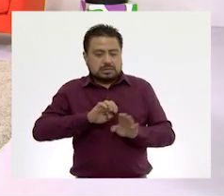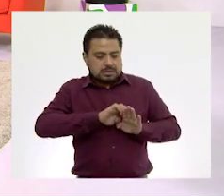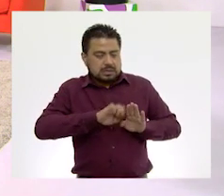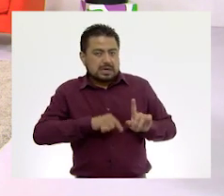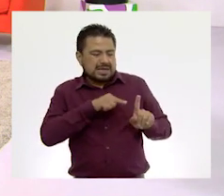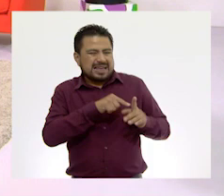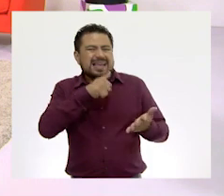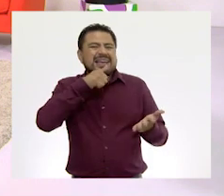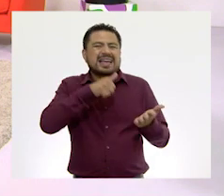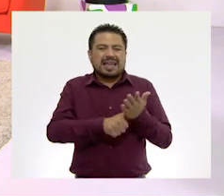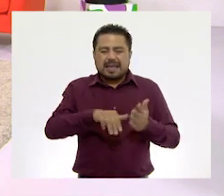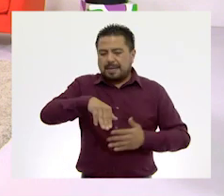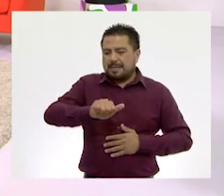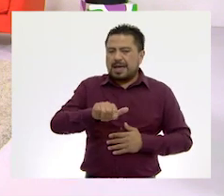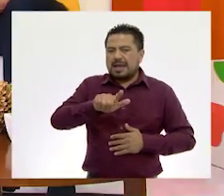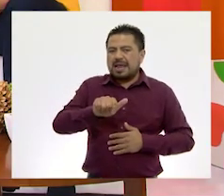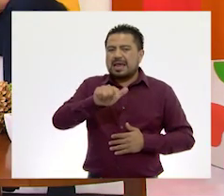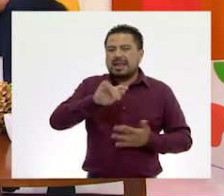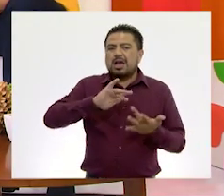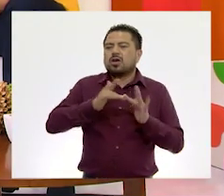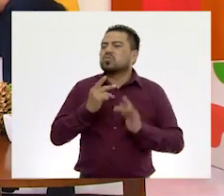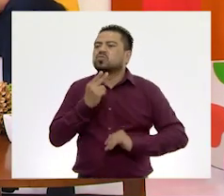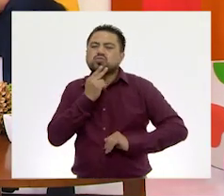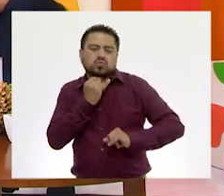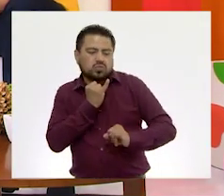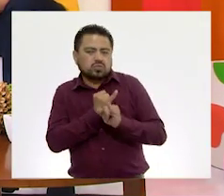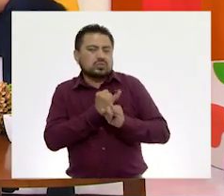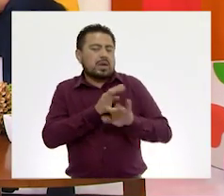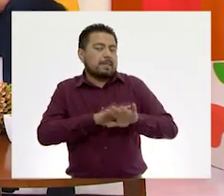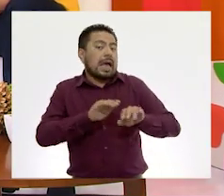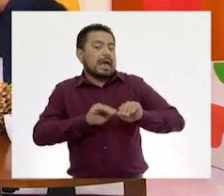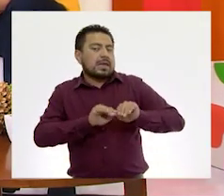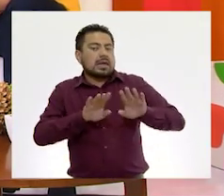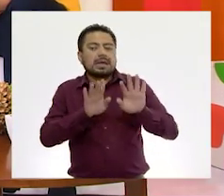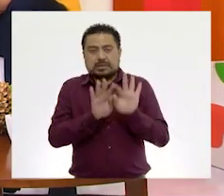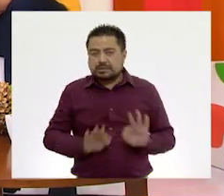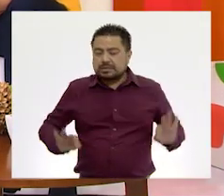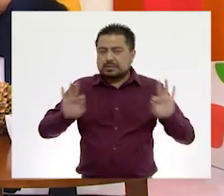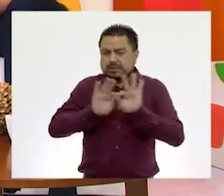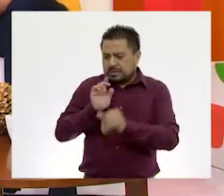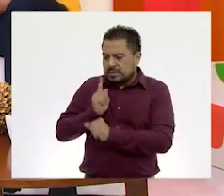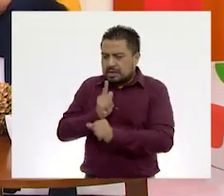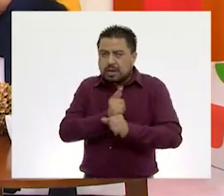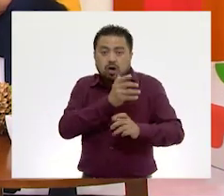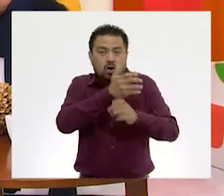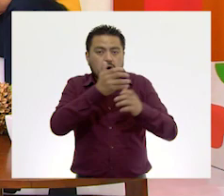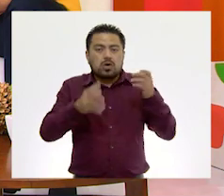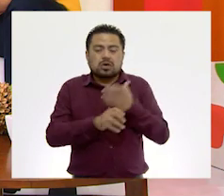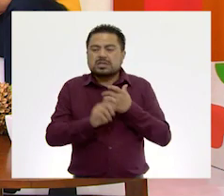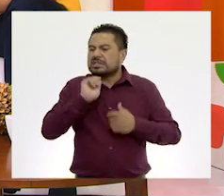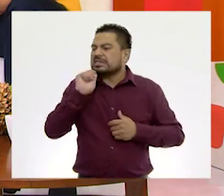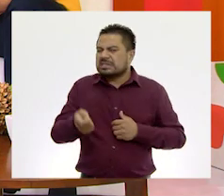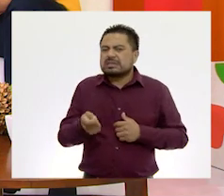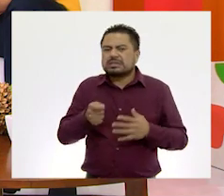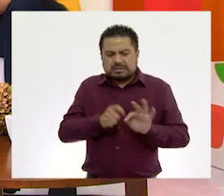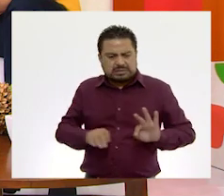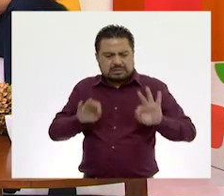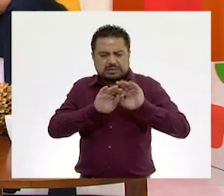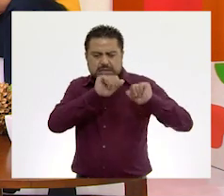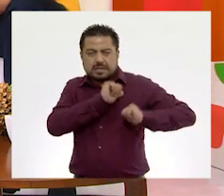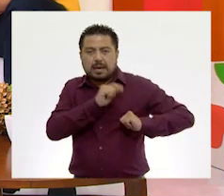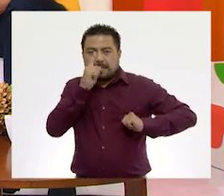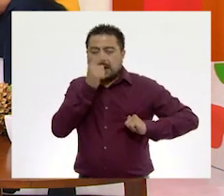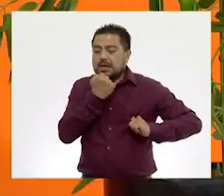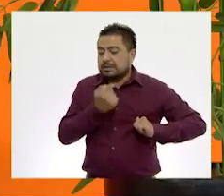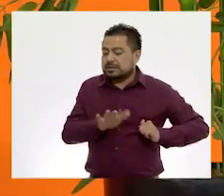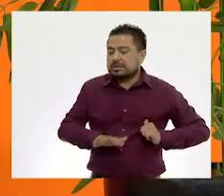de la carta de Malala, del uso de las redes sociales, son muy claros, ¿no? Es importante encontrar situaciones que sean significativas para los